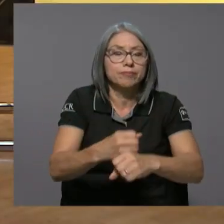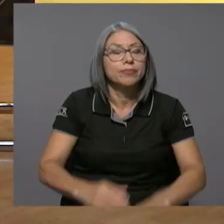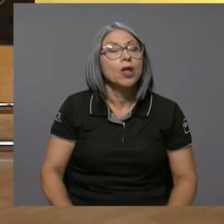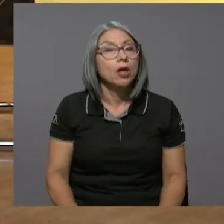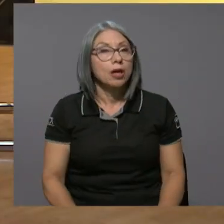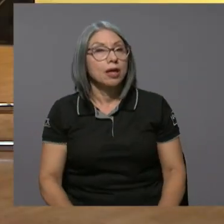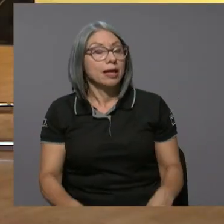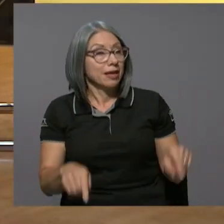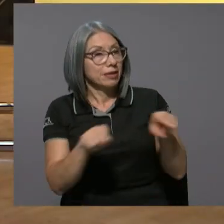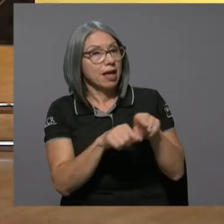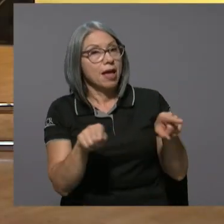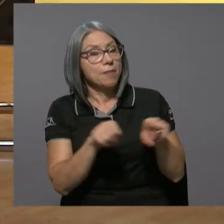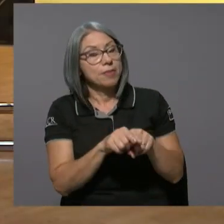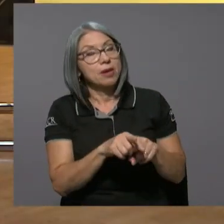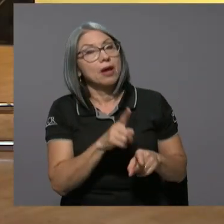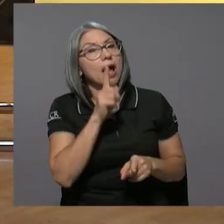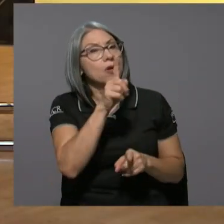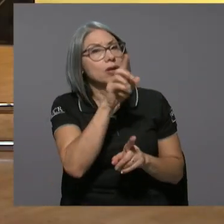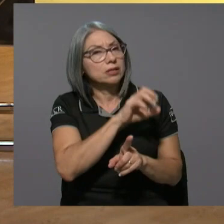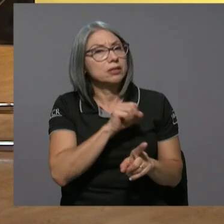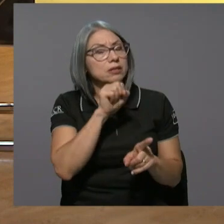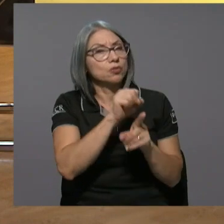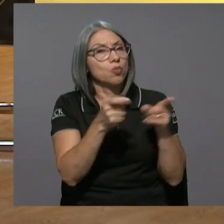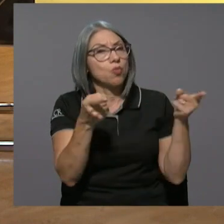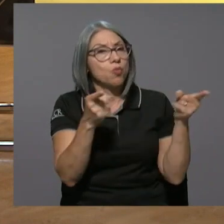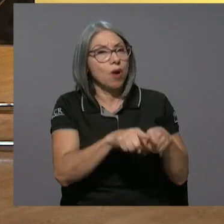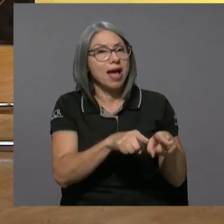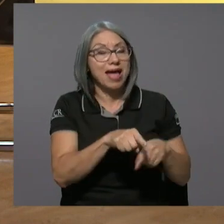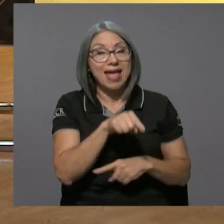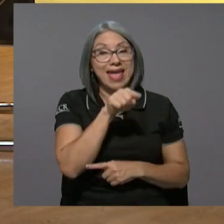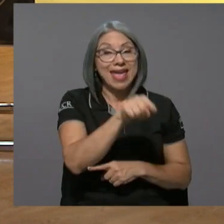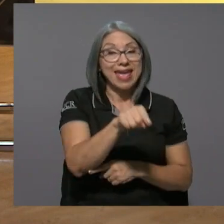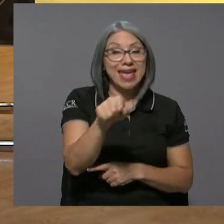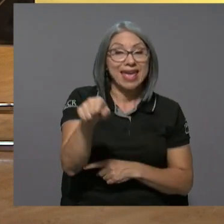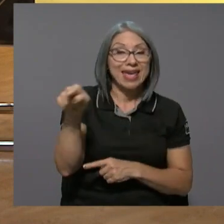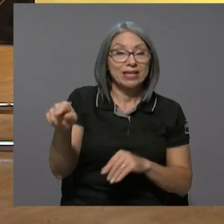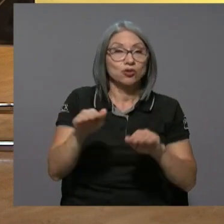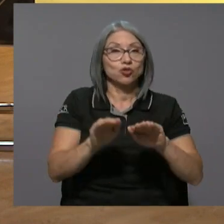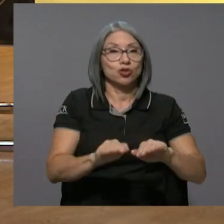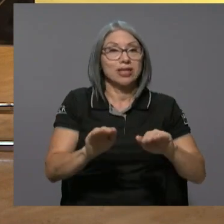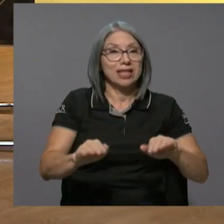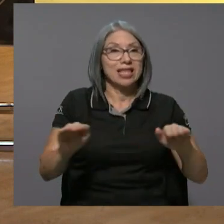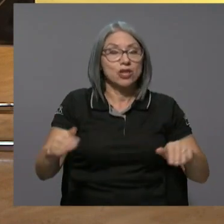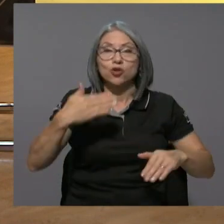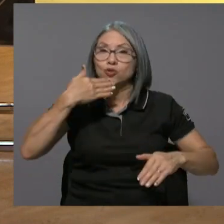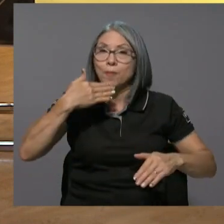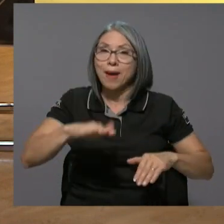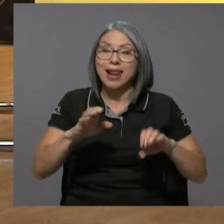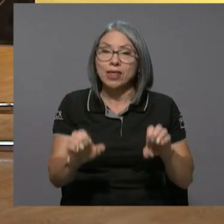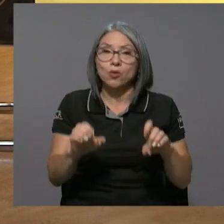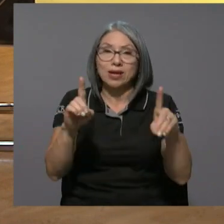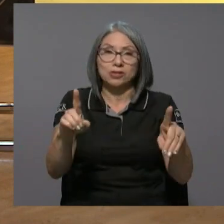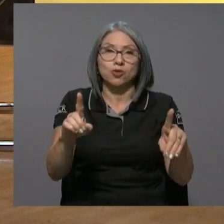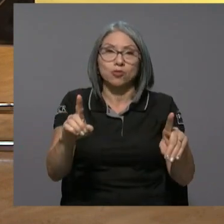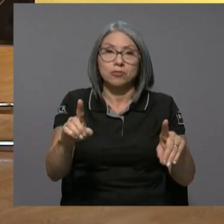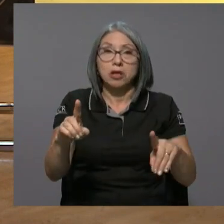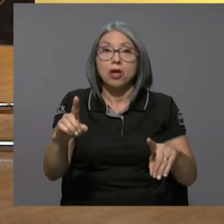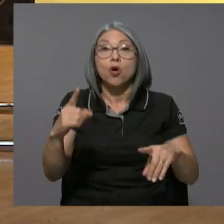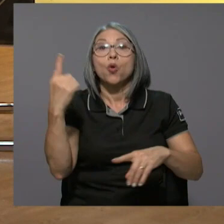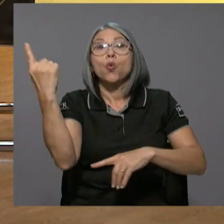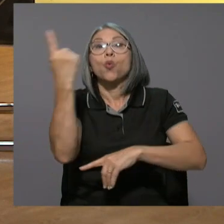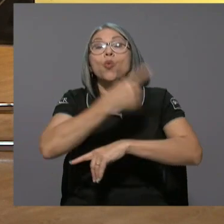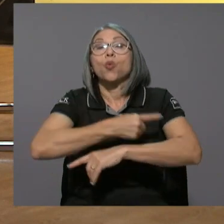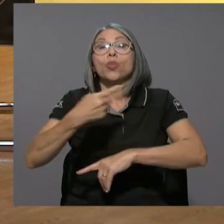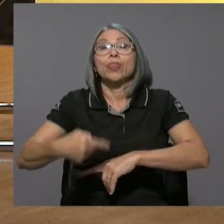me parece a mí que es de esos niños que tuvieron mala formación, un día no muy lejano van a ser los